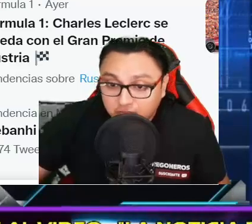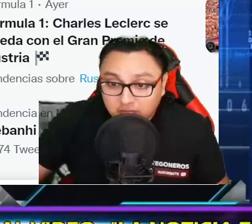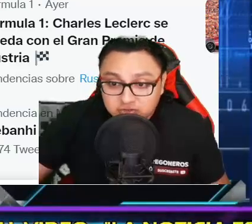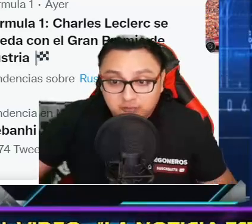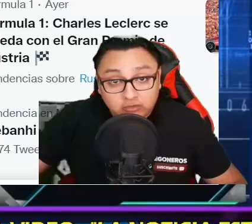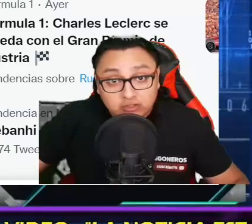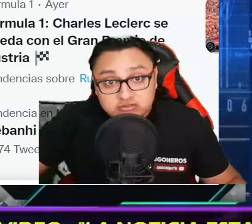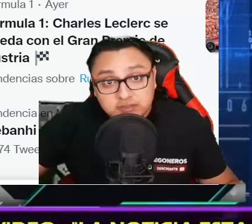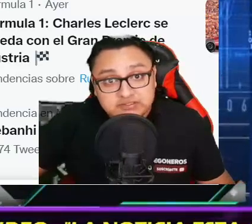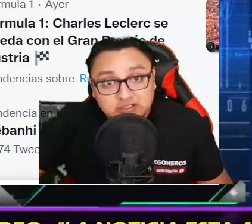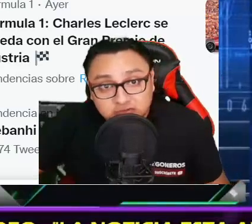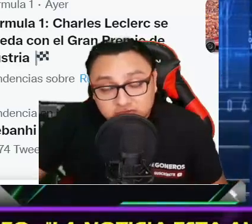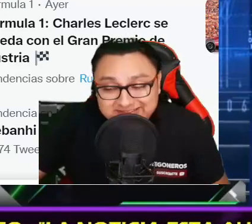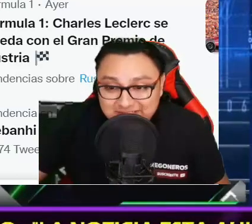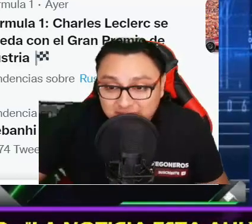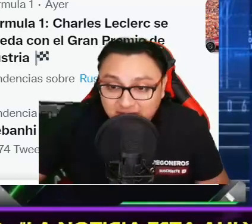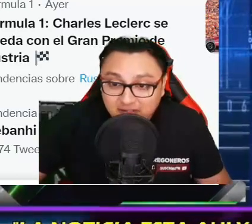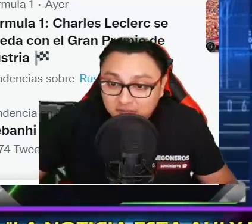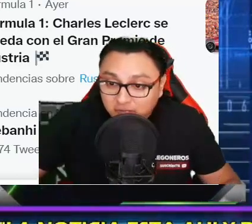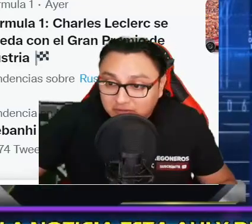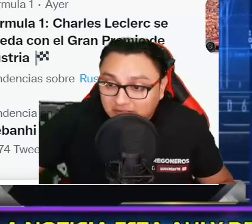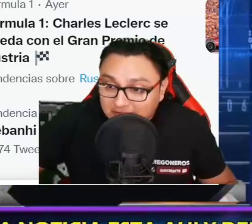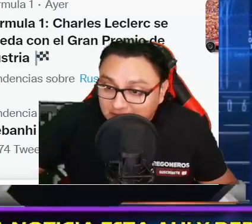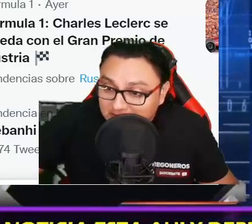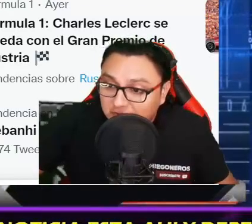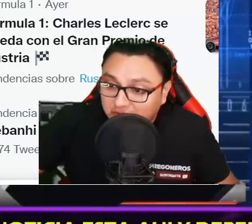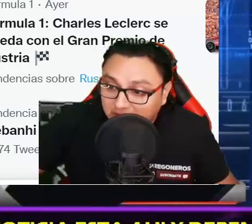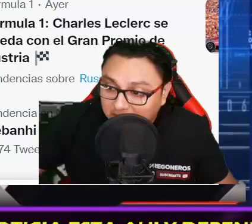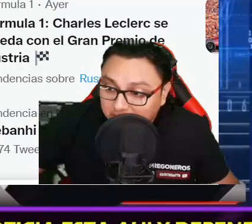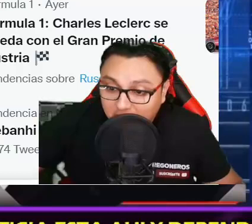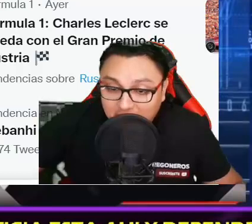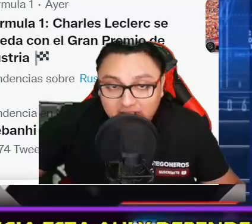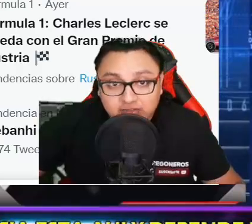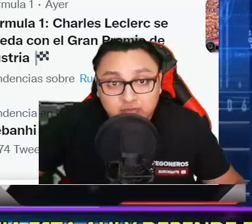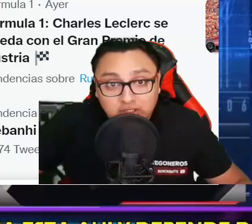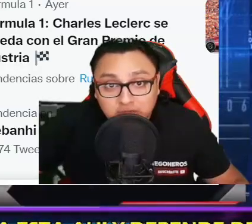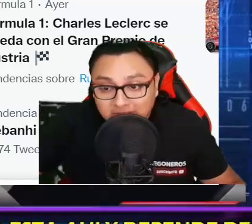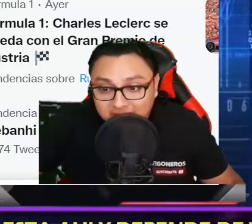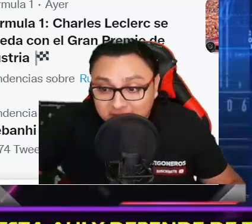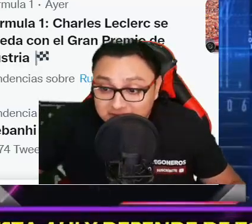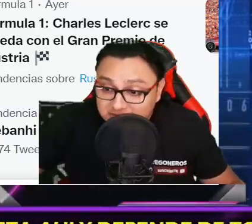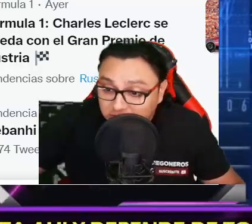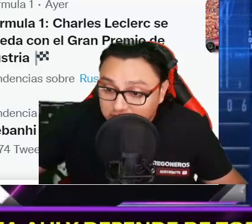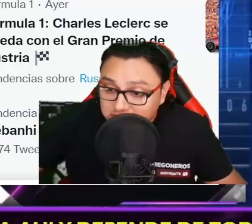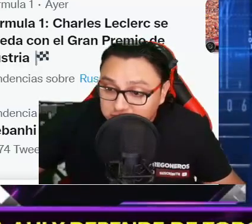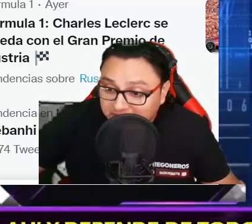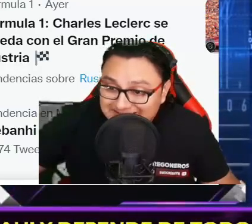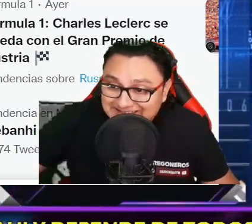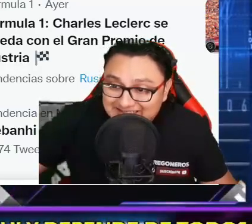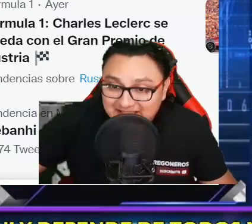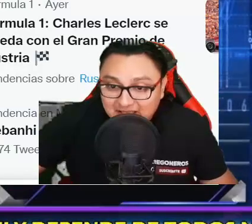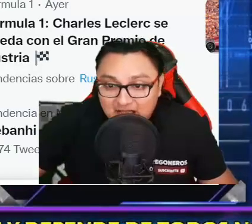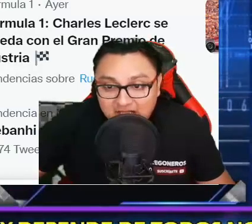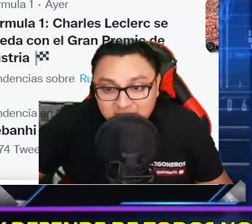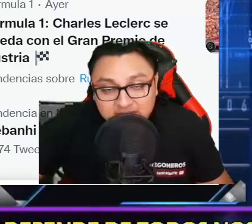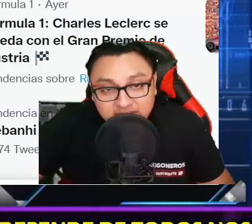con la información, pregoneros, y empezar con toda esta semana, porque ni él se lo cree, pero Alejandro Moreno Cárdenas y todos estos